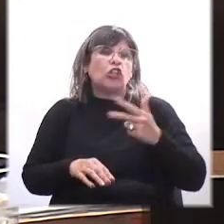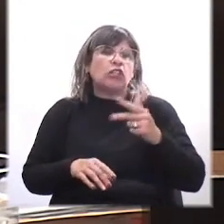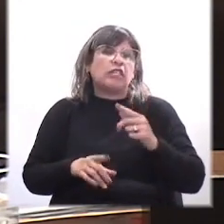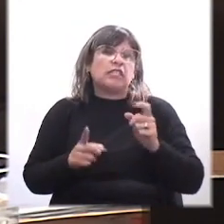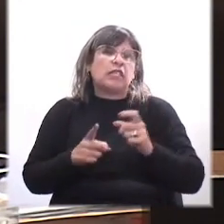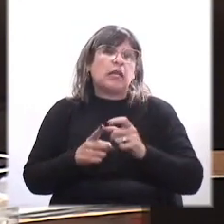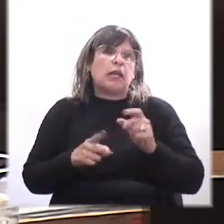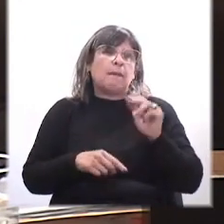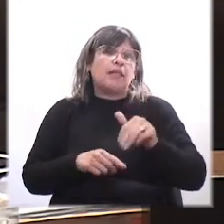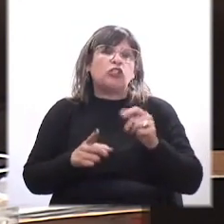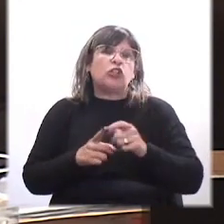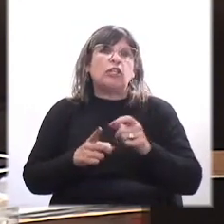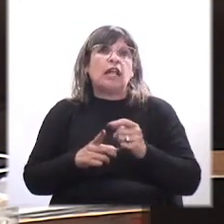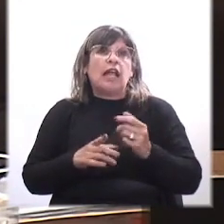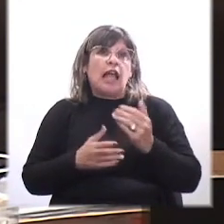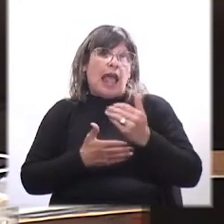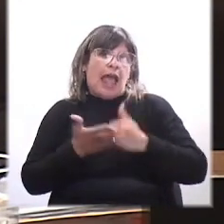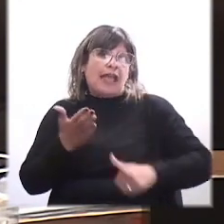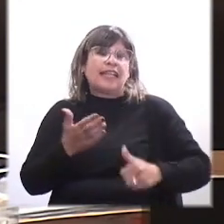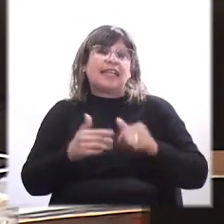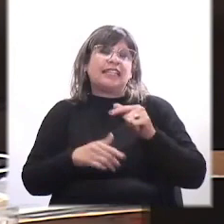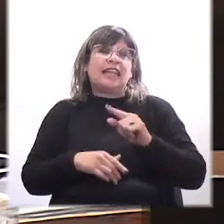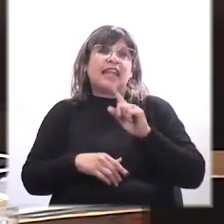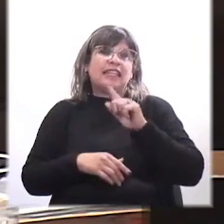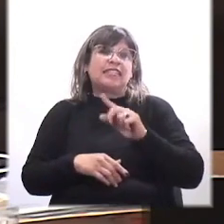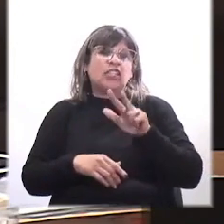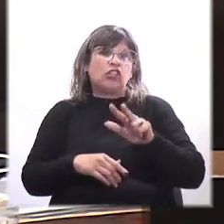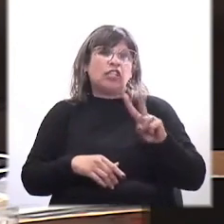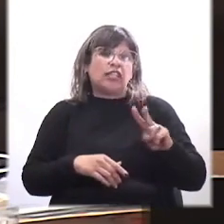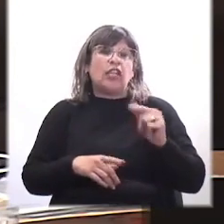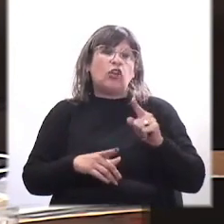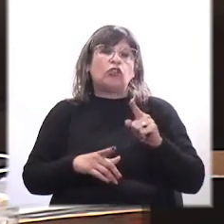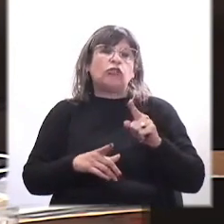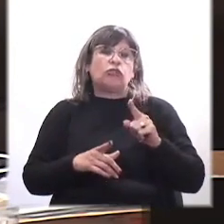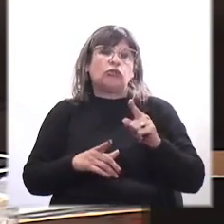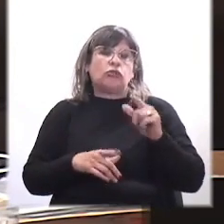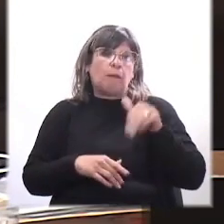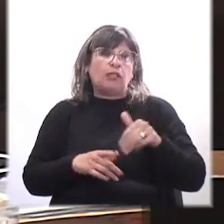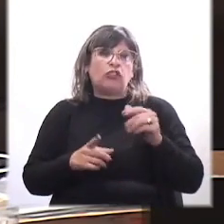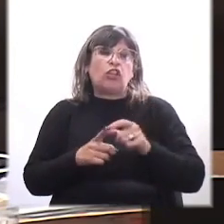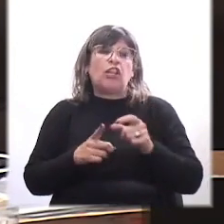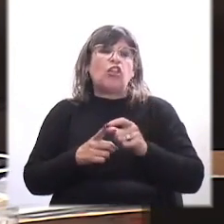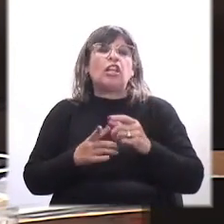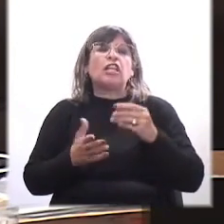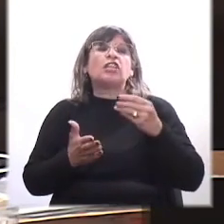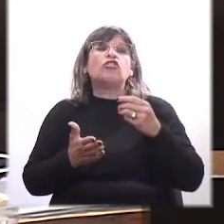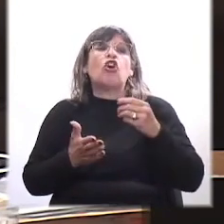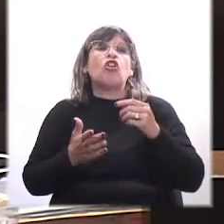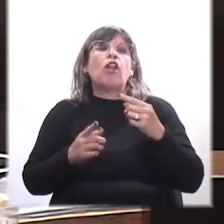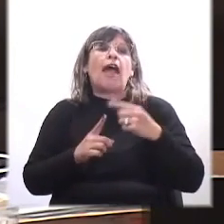dólares, hay que restarle esos 132 millones de dólares que son los activos fijos. Eso es un disparate,